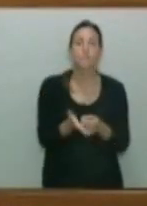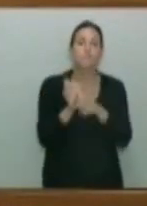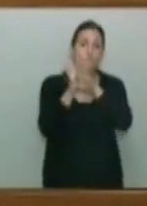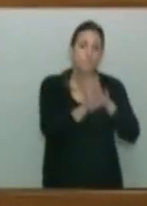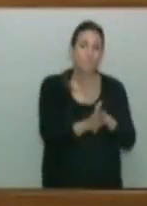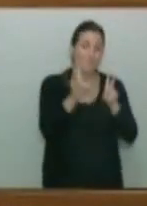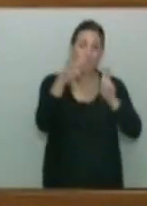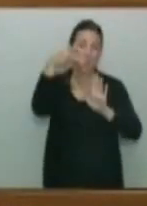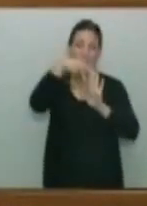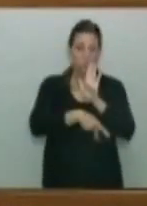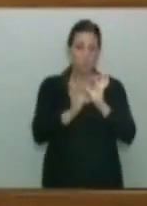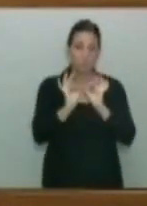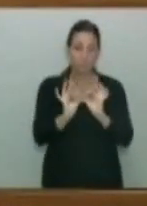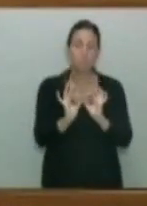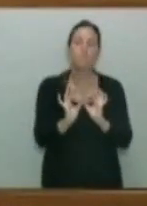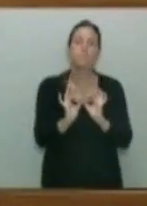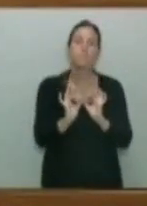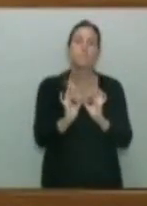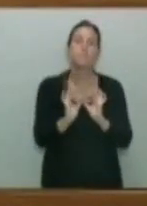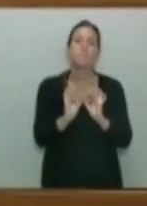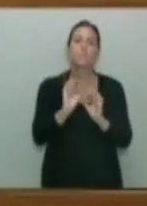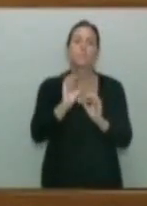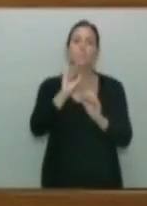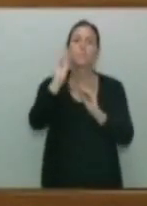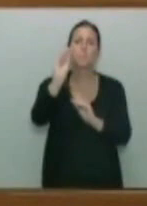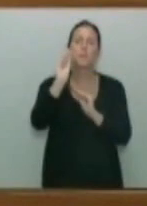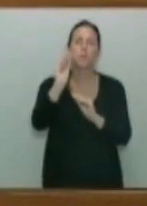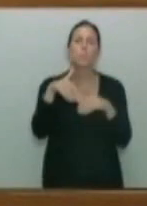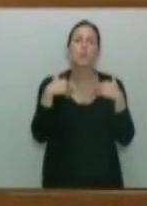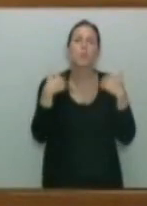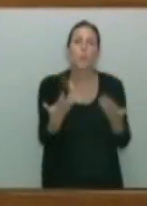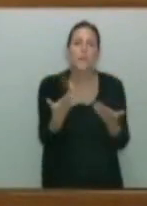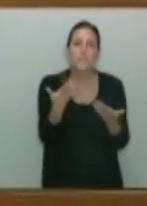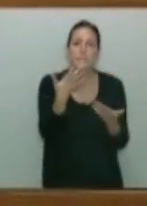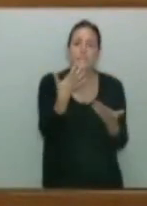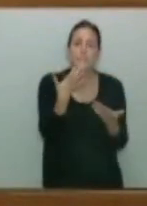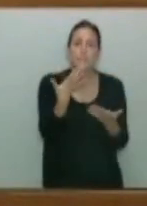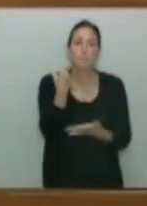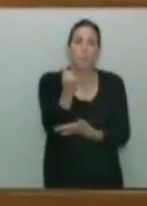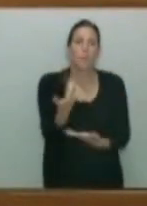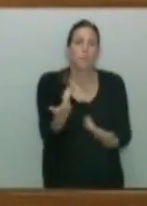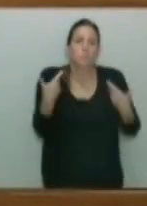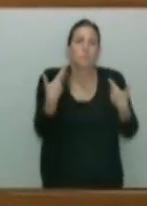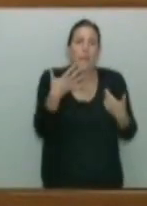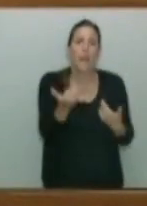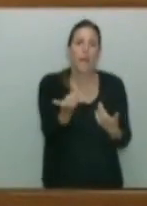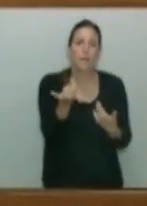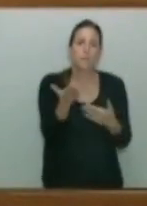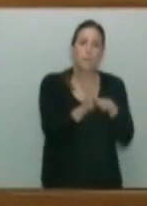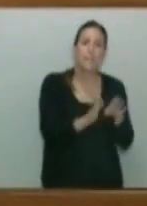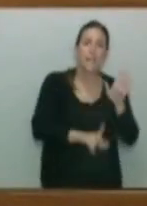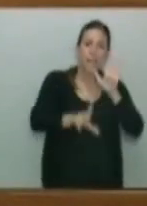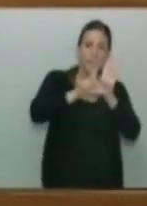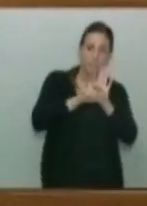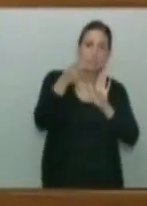normativa, la pregunta que deberíamos hacernos es si tenemos también la legitimidad, no solo la legalidad, sino la